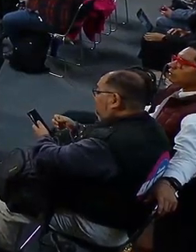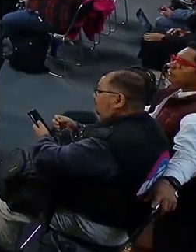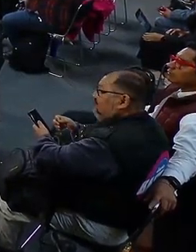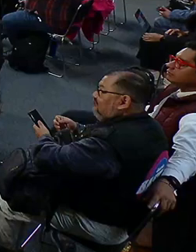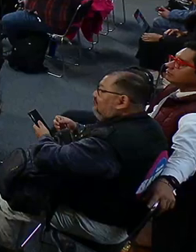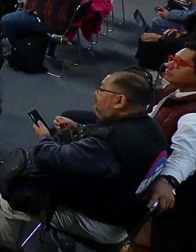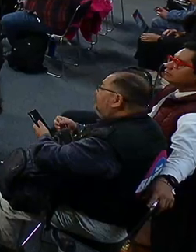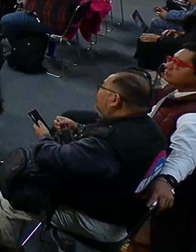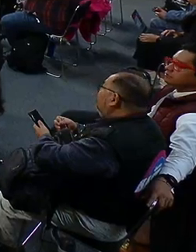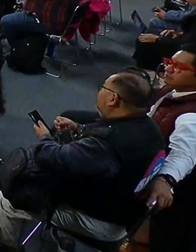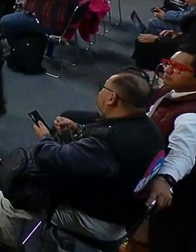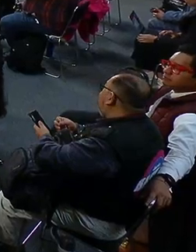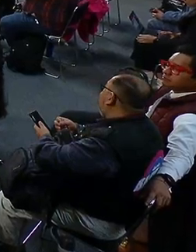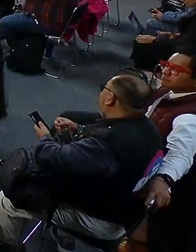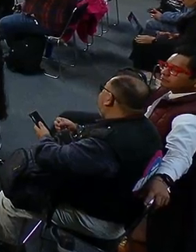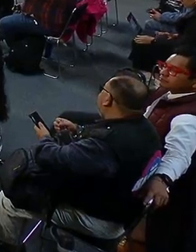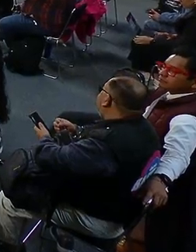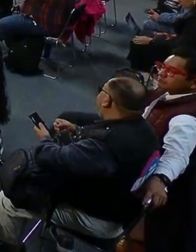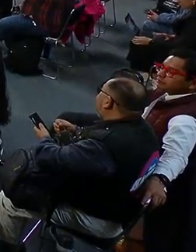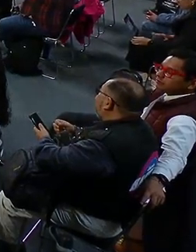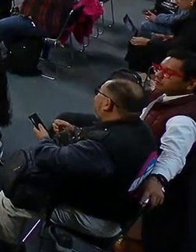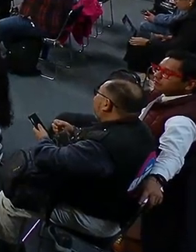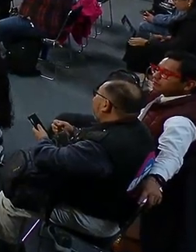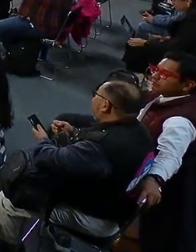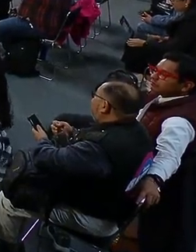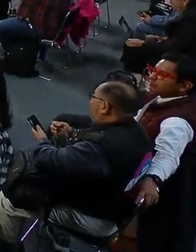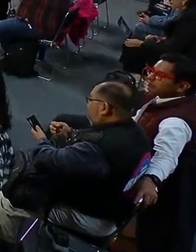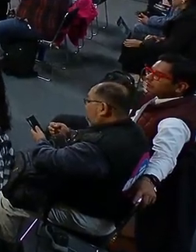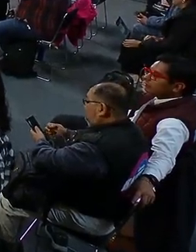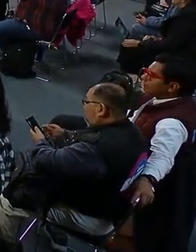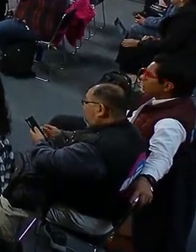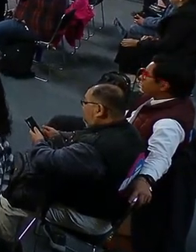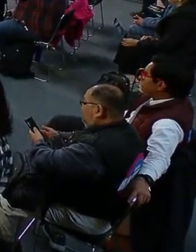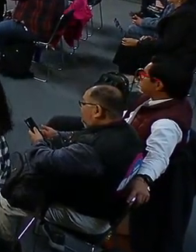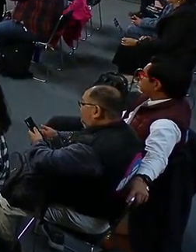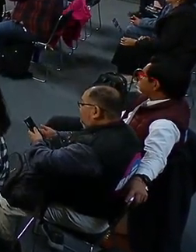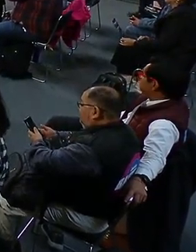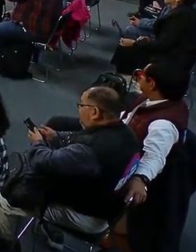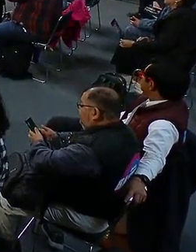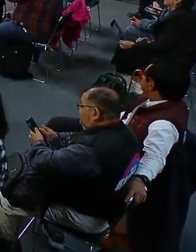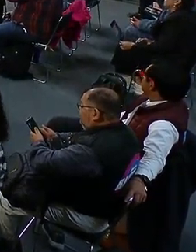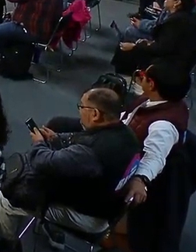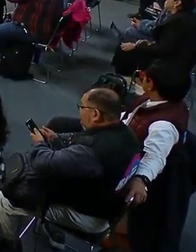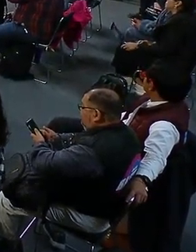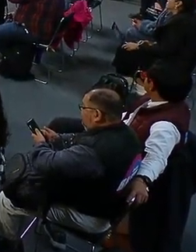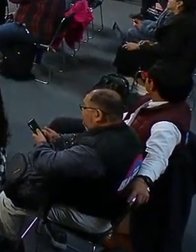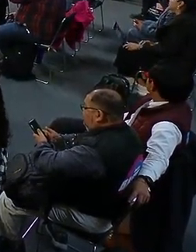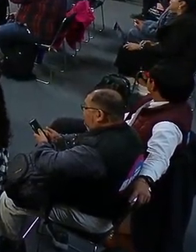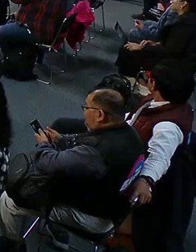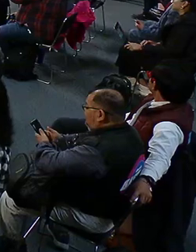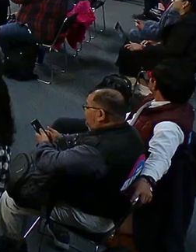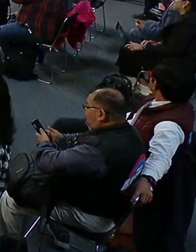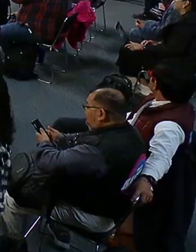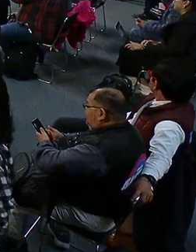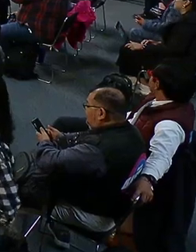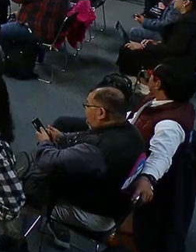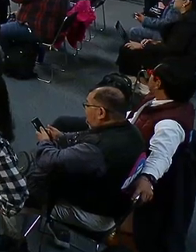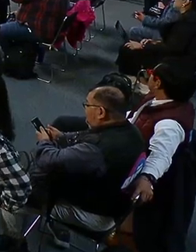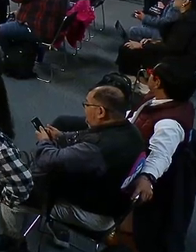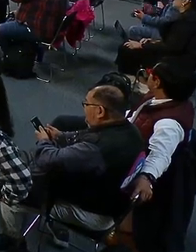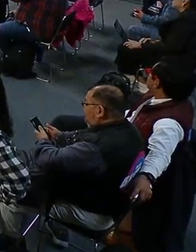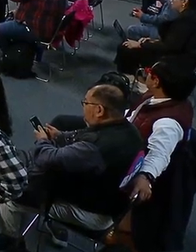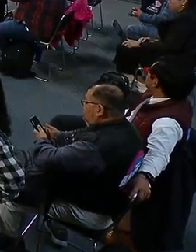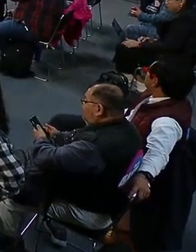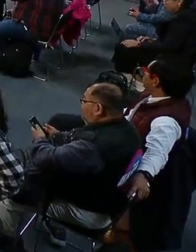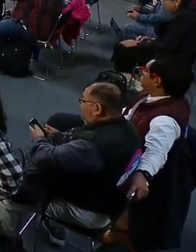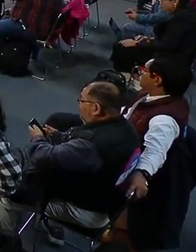judicial. Todo poder, el poder judicial, bueno, pues es un poder público.